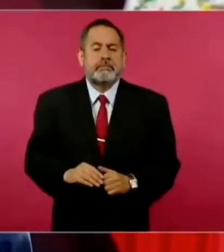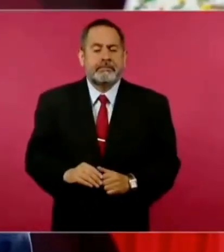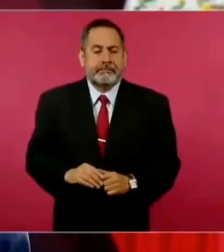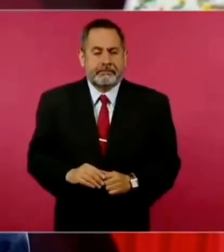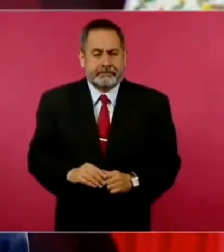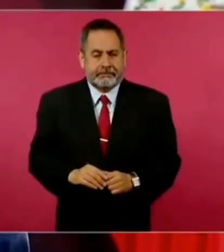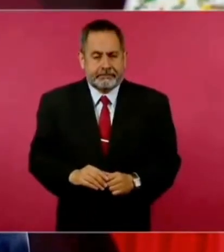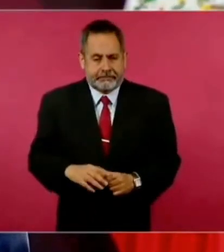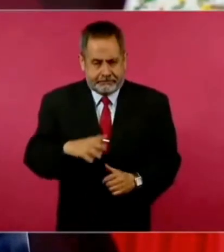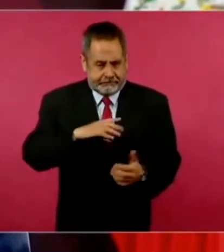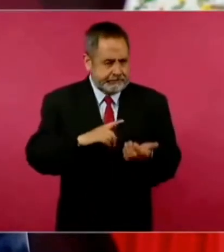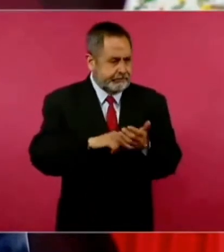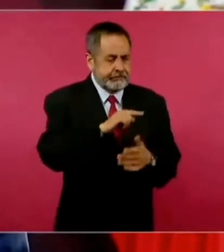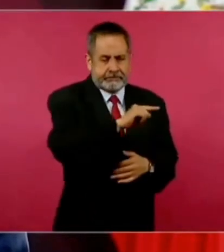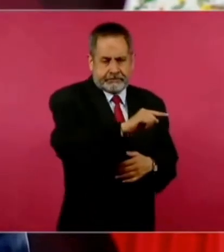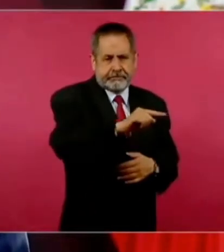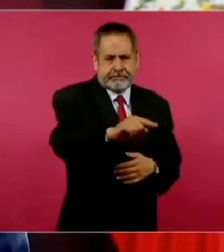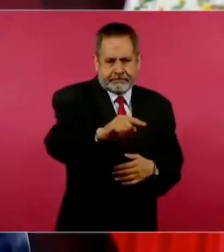Hay